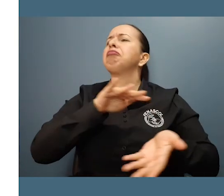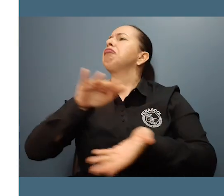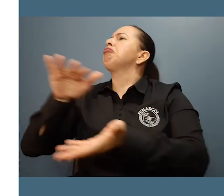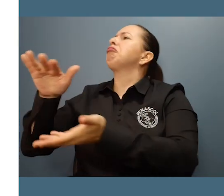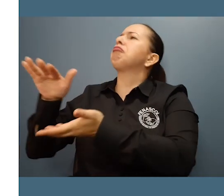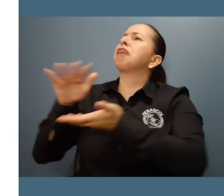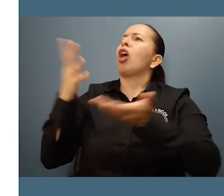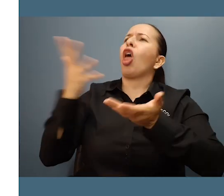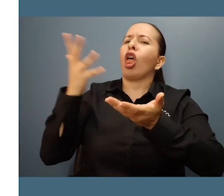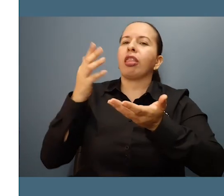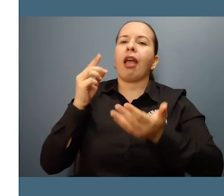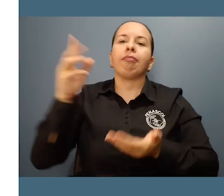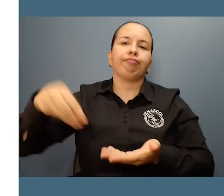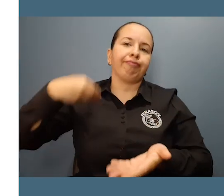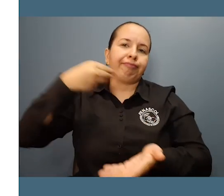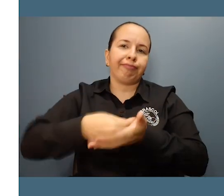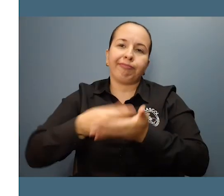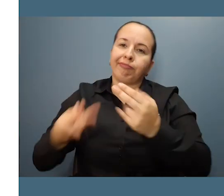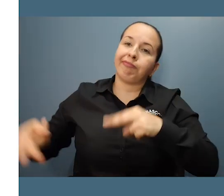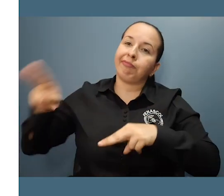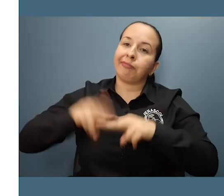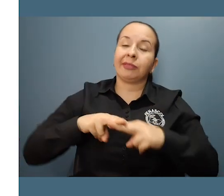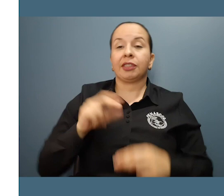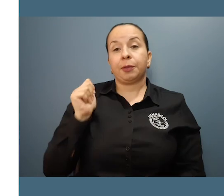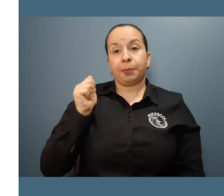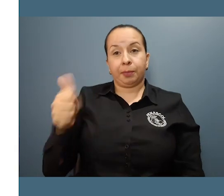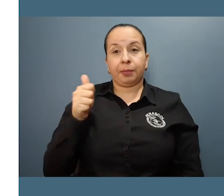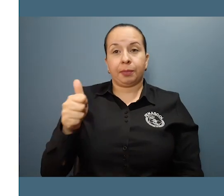con el envío y los deberá asumir el comprador.